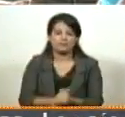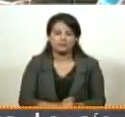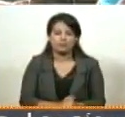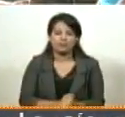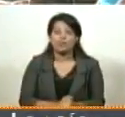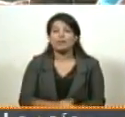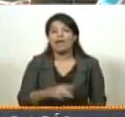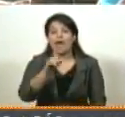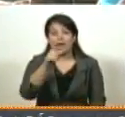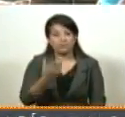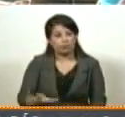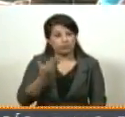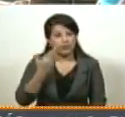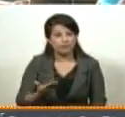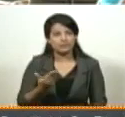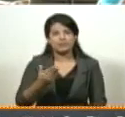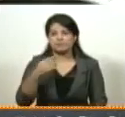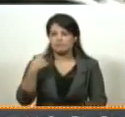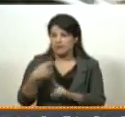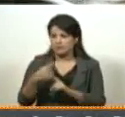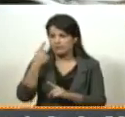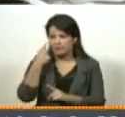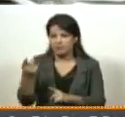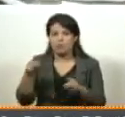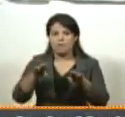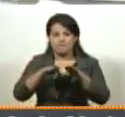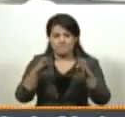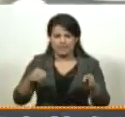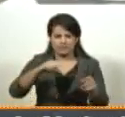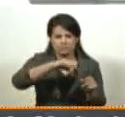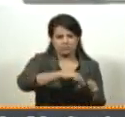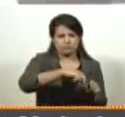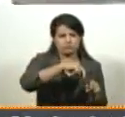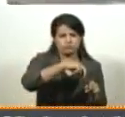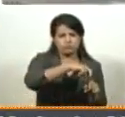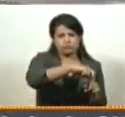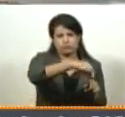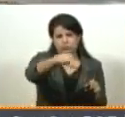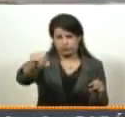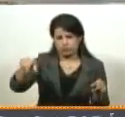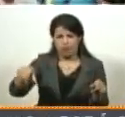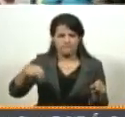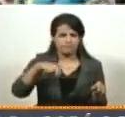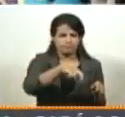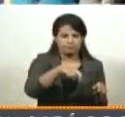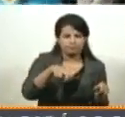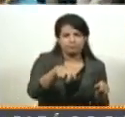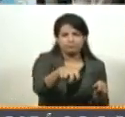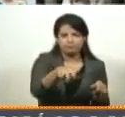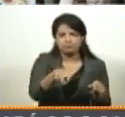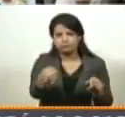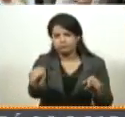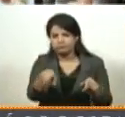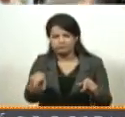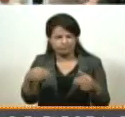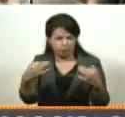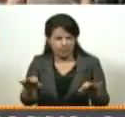siempre, además del funcionamiento de la mesa de cara al elector, nosotros también, como siempre, como